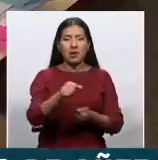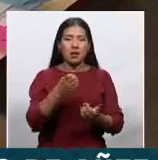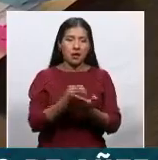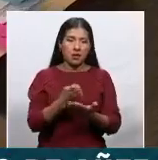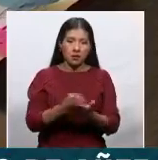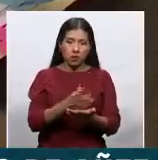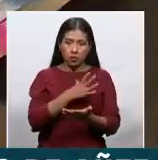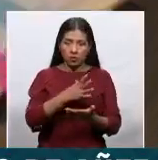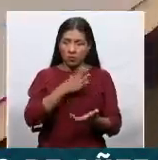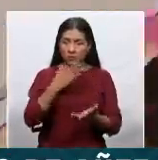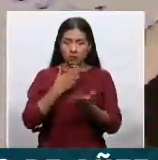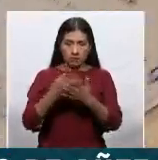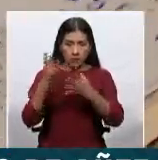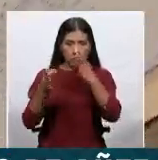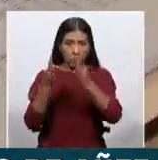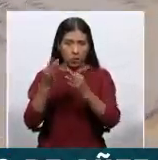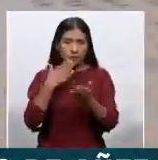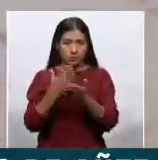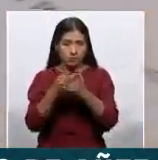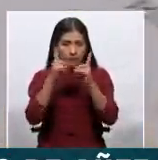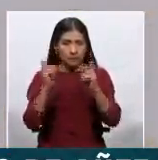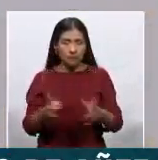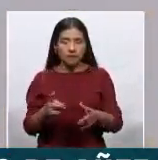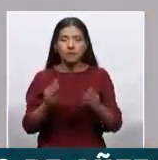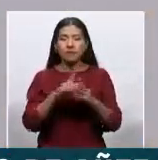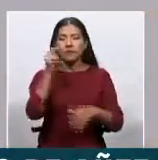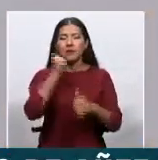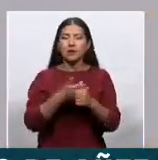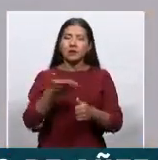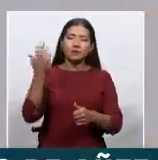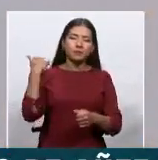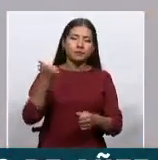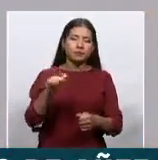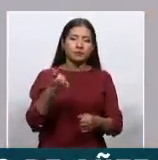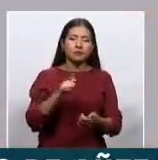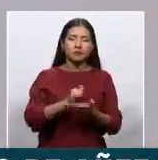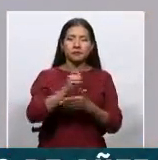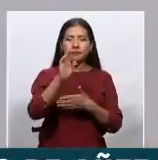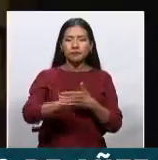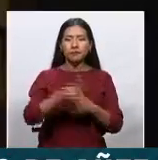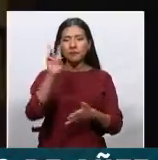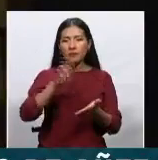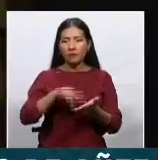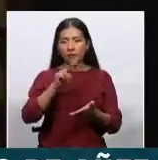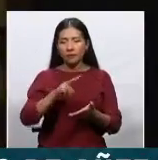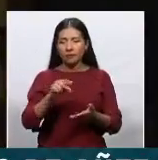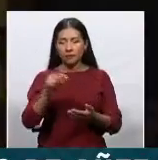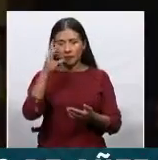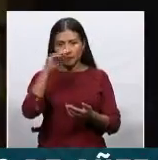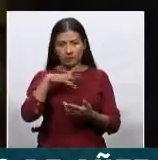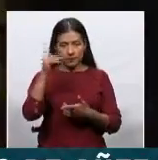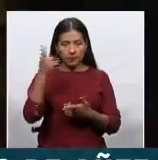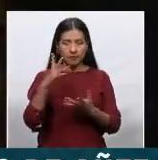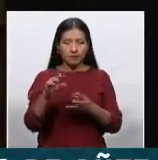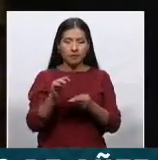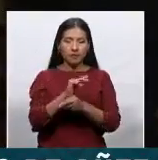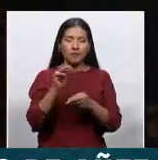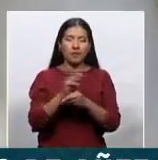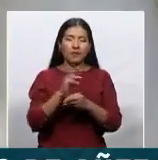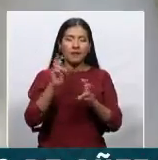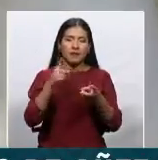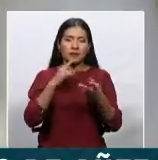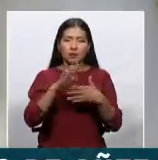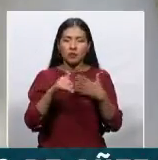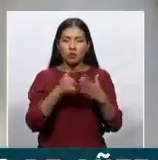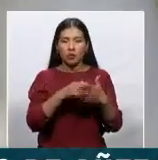crédito precisamente gestionado. El pasado 10 de abril del 2020, el presidente del Banco Central, Guillermo Aponte, conjuntamente el ministro de